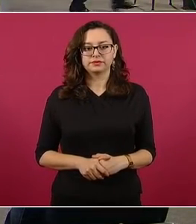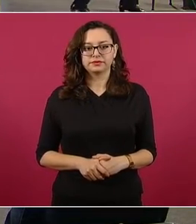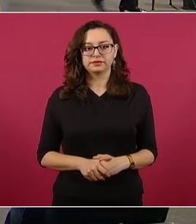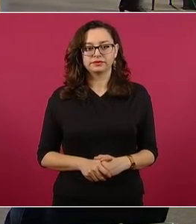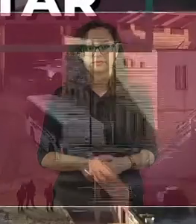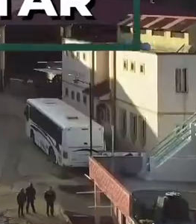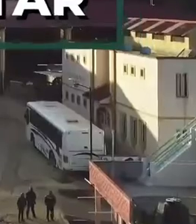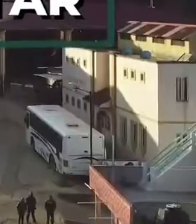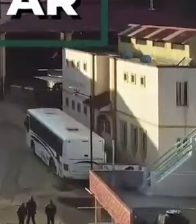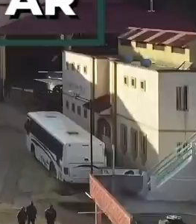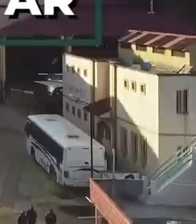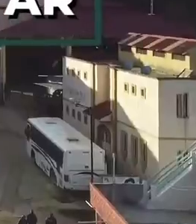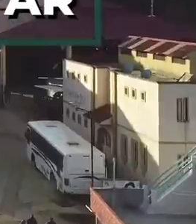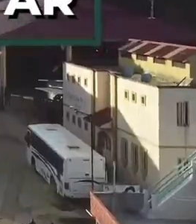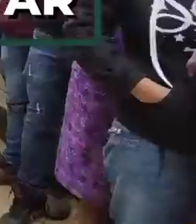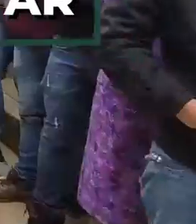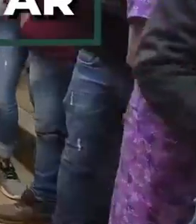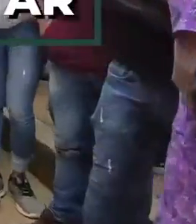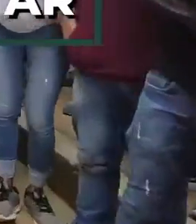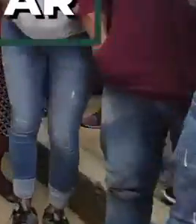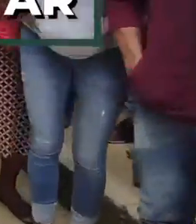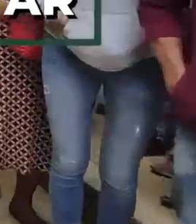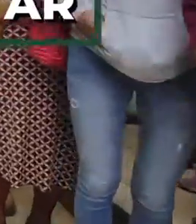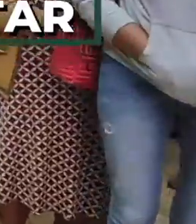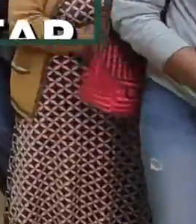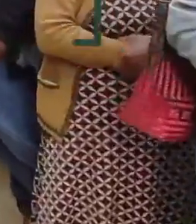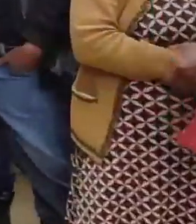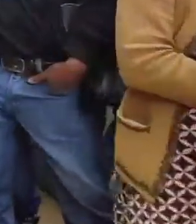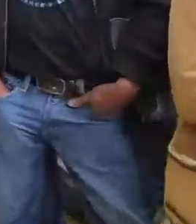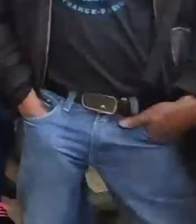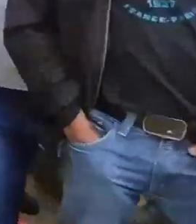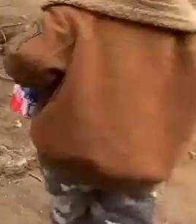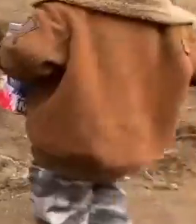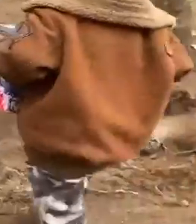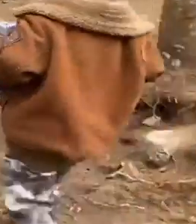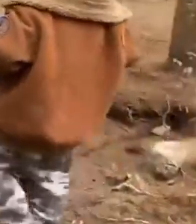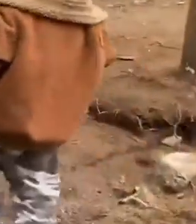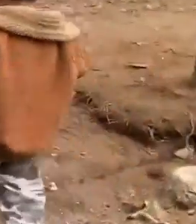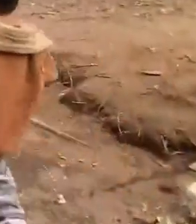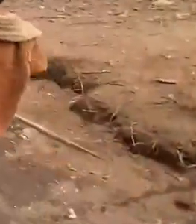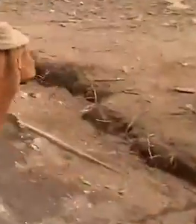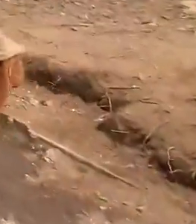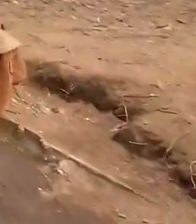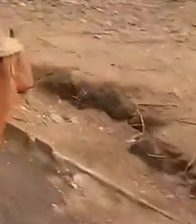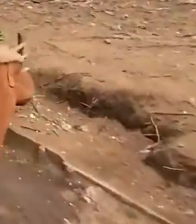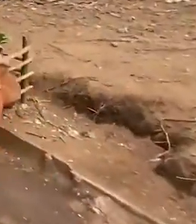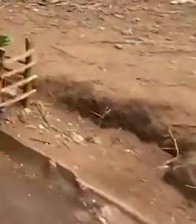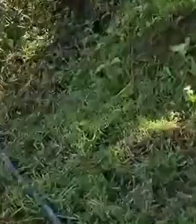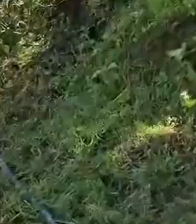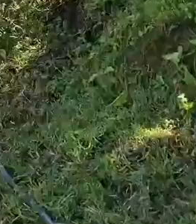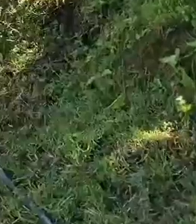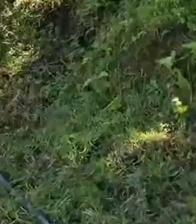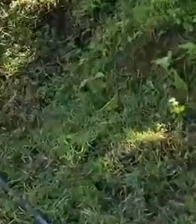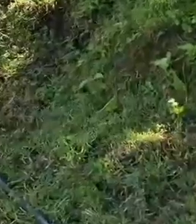Así transformamos la historia, municipio por municipio, para llegar a las comunidades más necesitadas. Hace un año, por instrucción